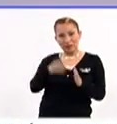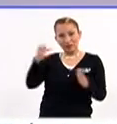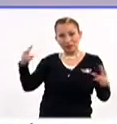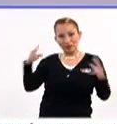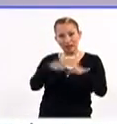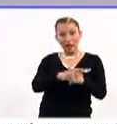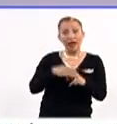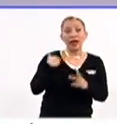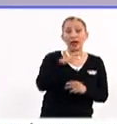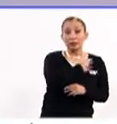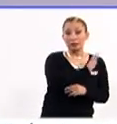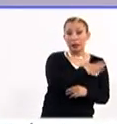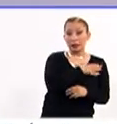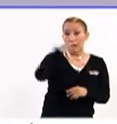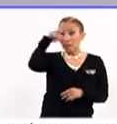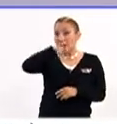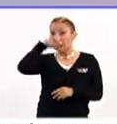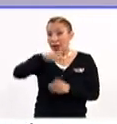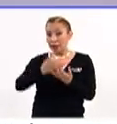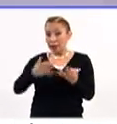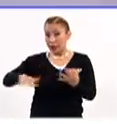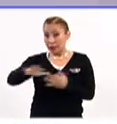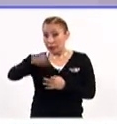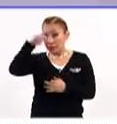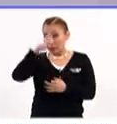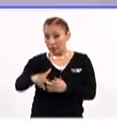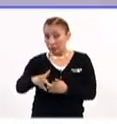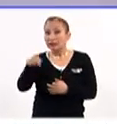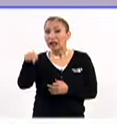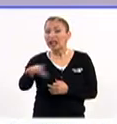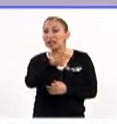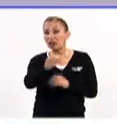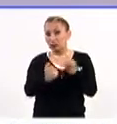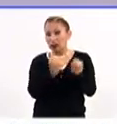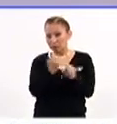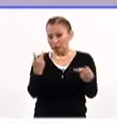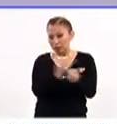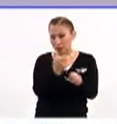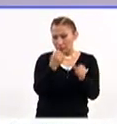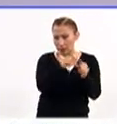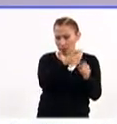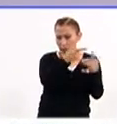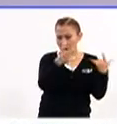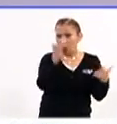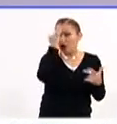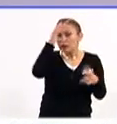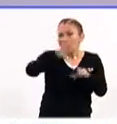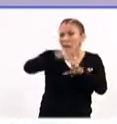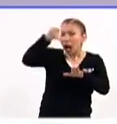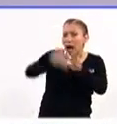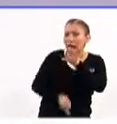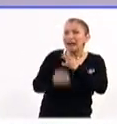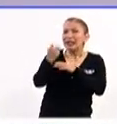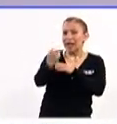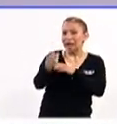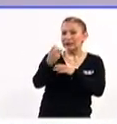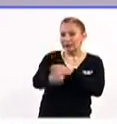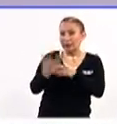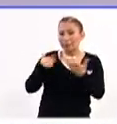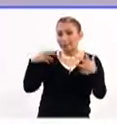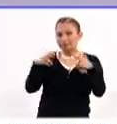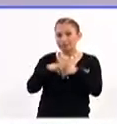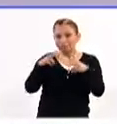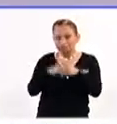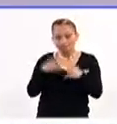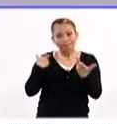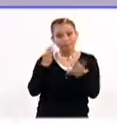enfrentamiento entre españoles y mayas en territorio mexicano. A 500 años de este hecho histórico, vamos a conocer más sobre esta